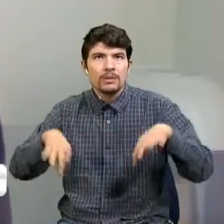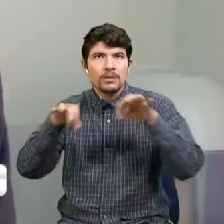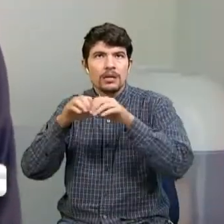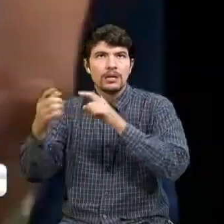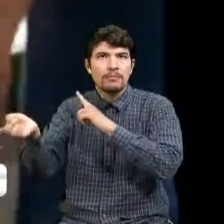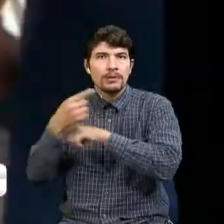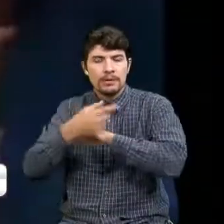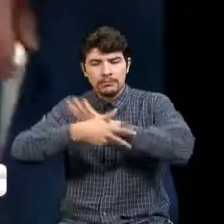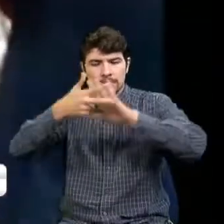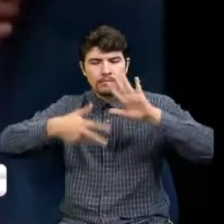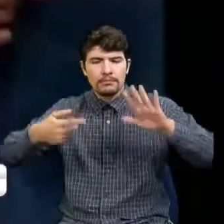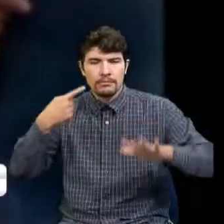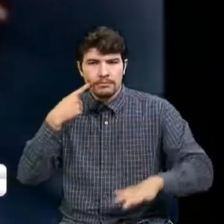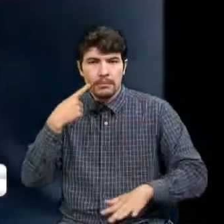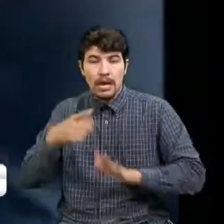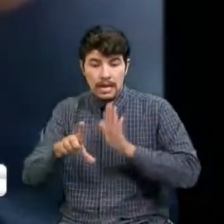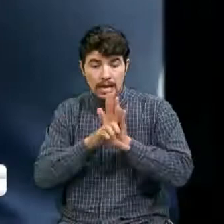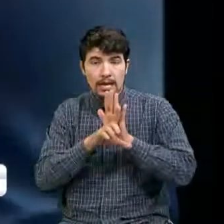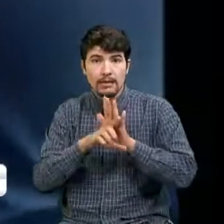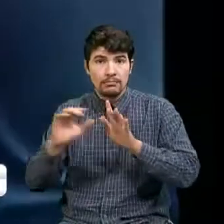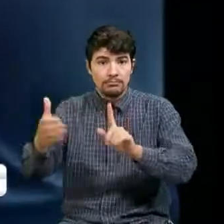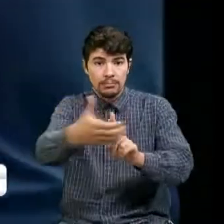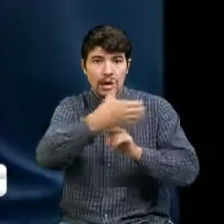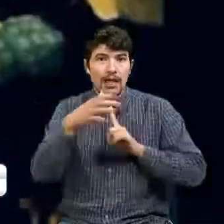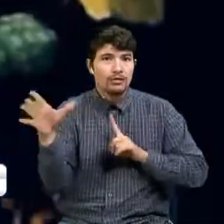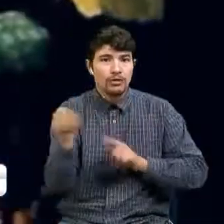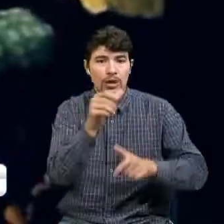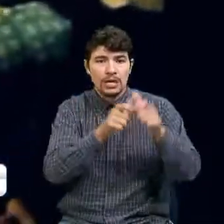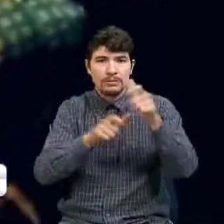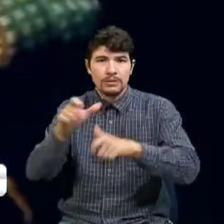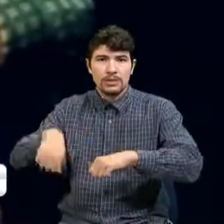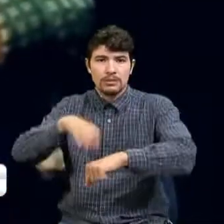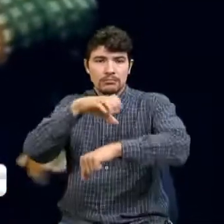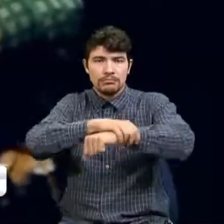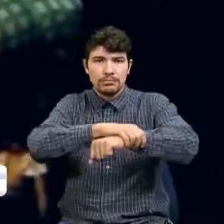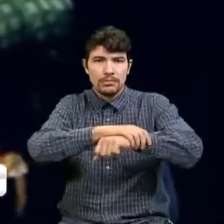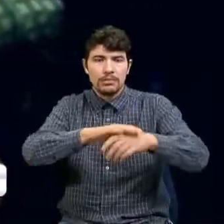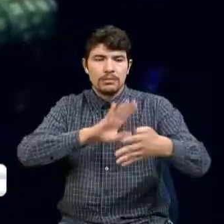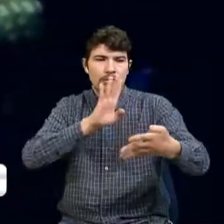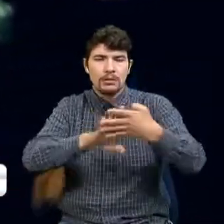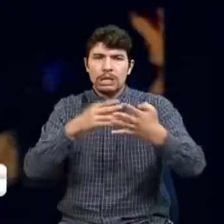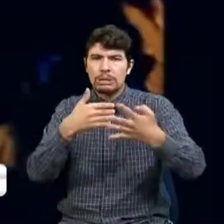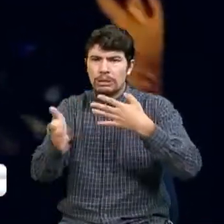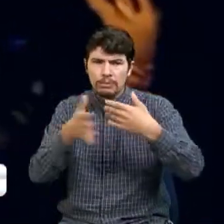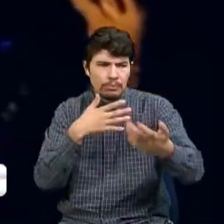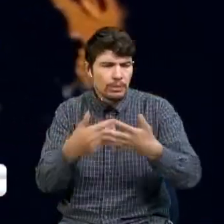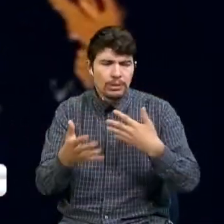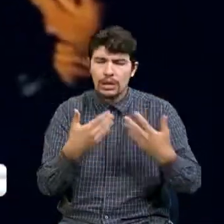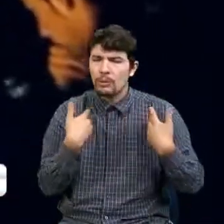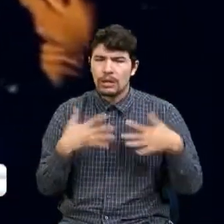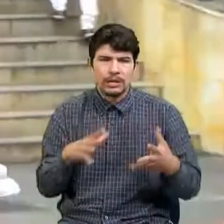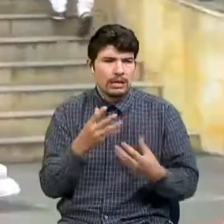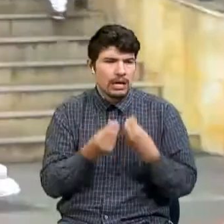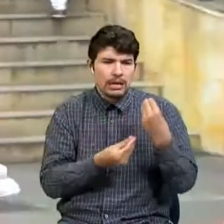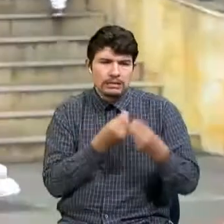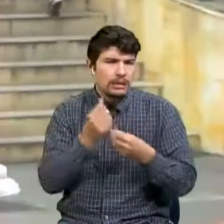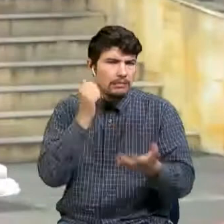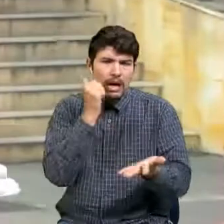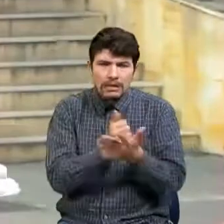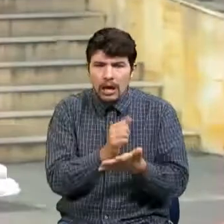dicta la cara esta ley cobija a todas las personas privadas de la libertad sin importar el delito que hayan cometido